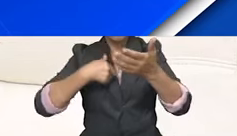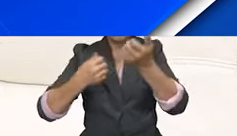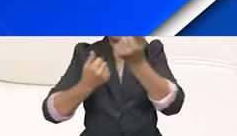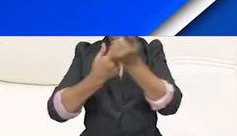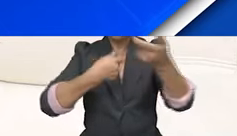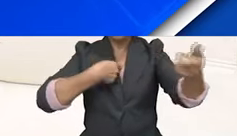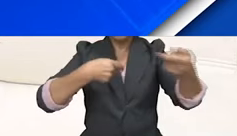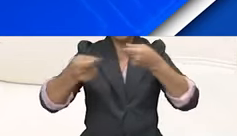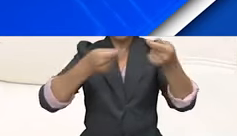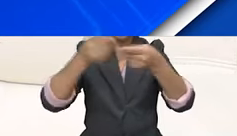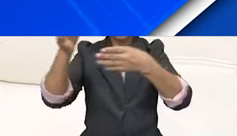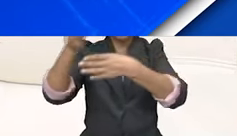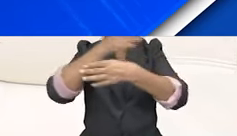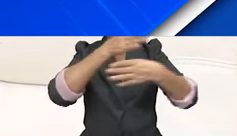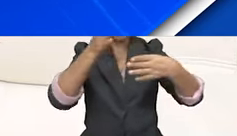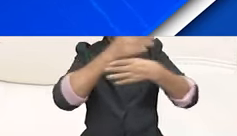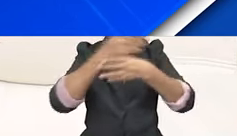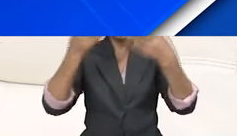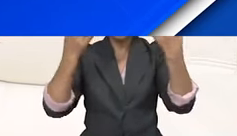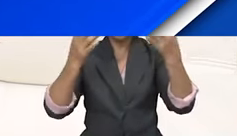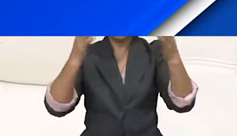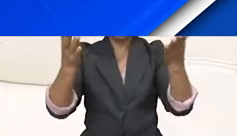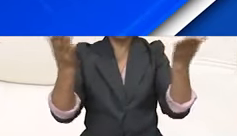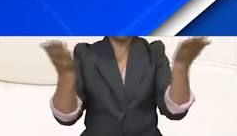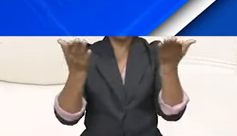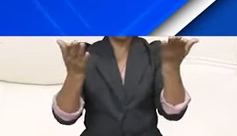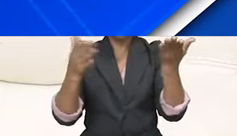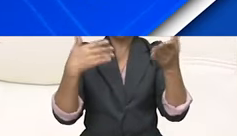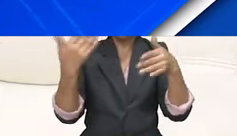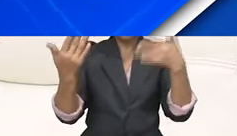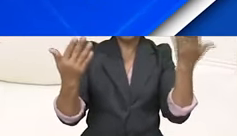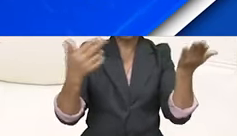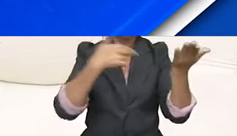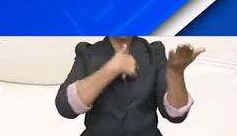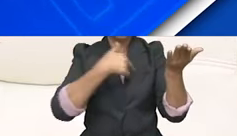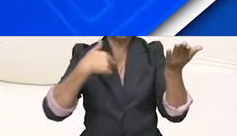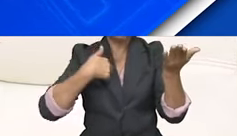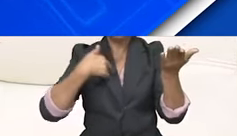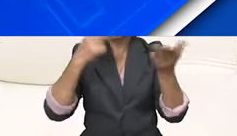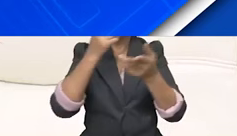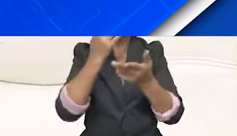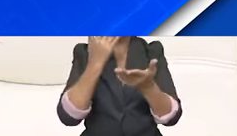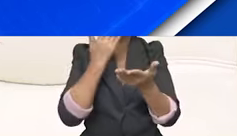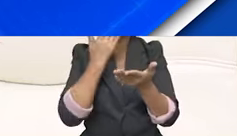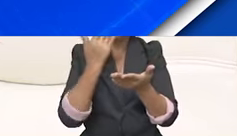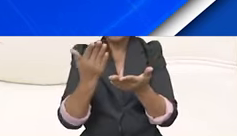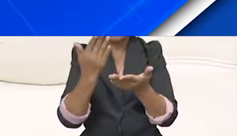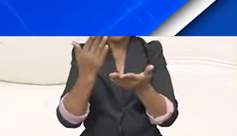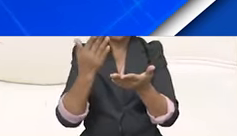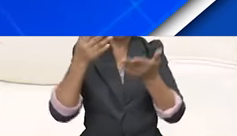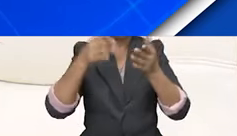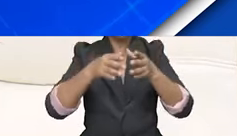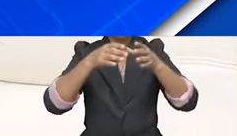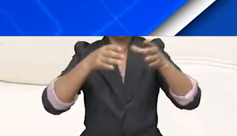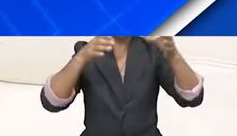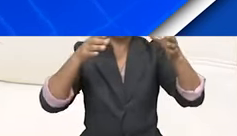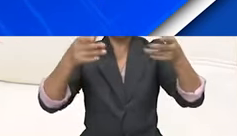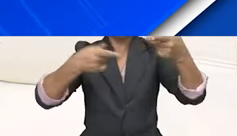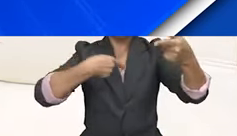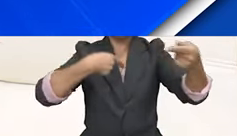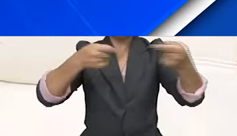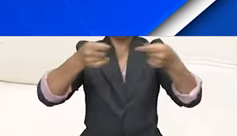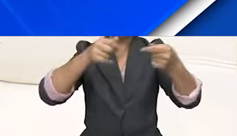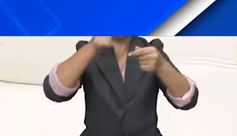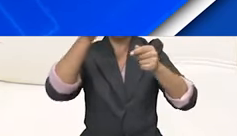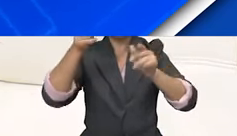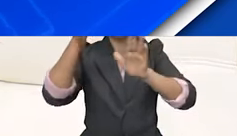la comercialización de diferentes productos, lo cual ha incidido de manera positiva en el crecimiento de las